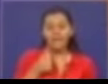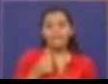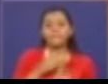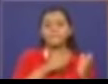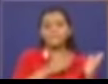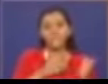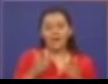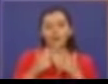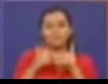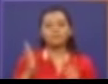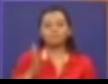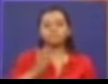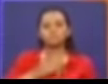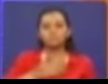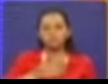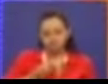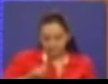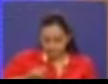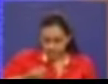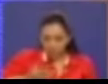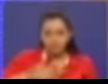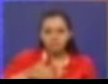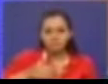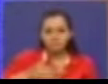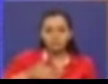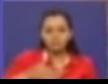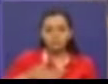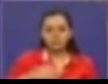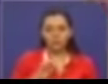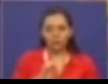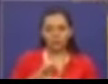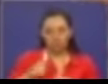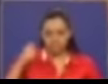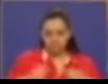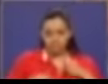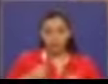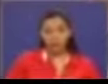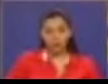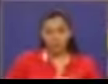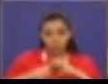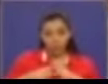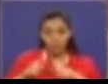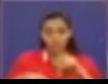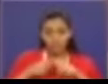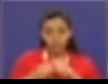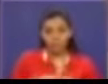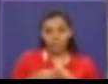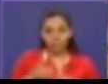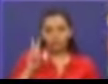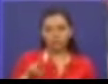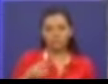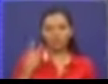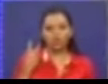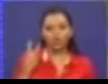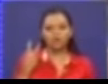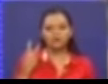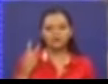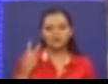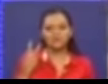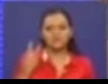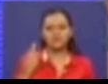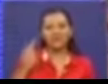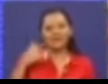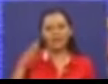pagado absolutamente por el pueblo ecuatoriano, y recién pudo funcionar el 2012, y recién el 2012 tenemos nuestros